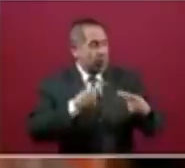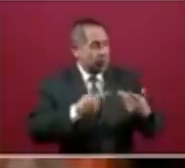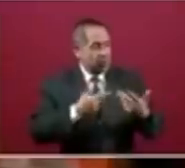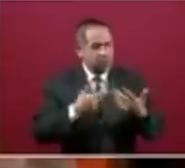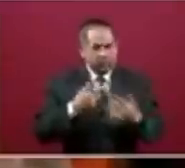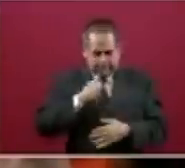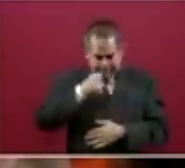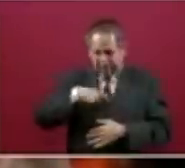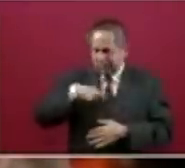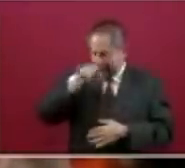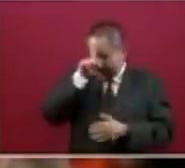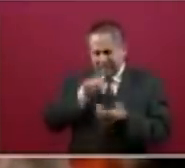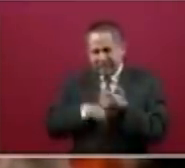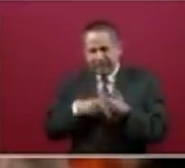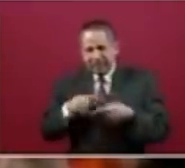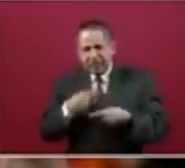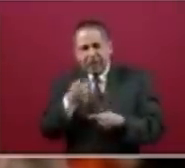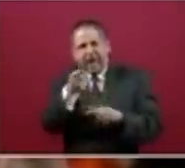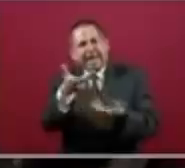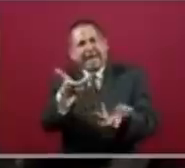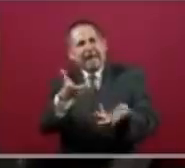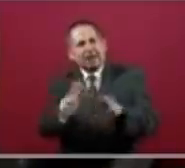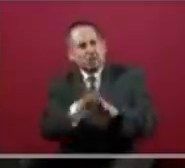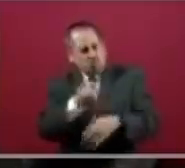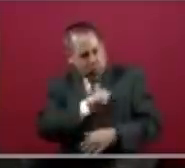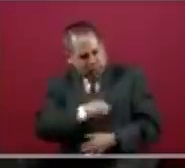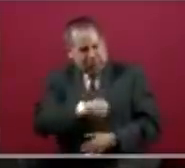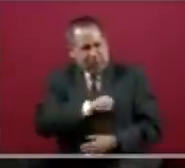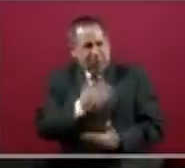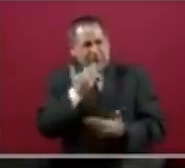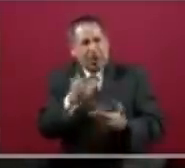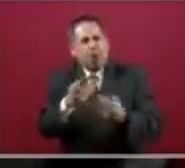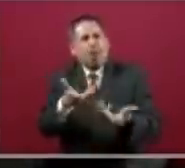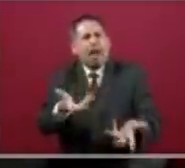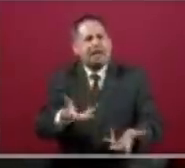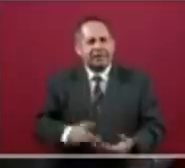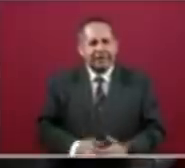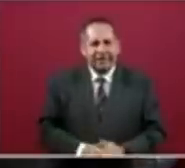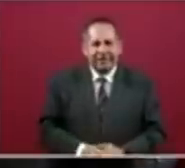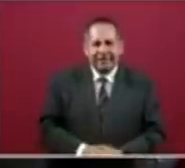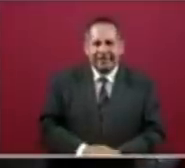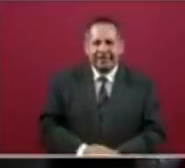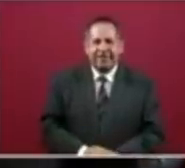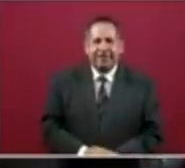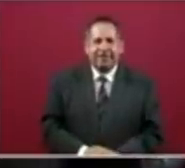nos preguntamos qué es lo que hace. Gracias, señor presidente.